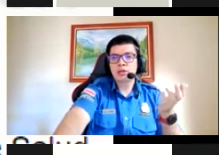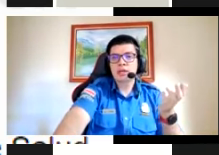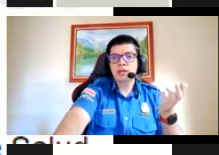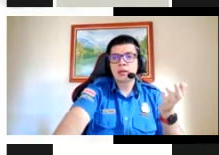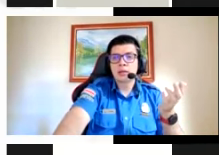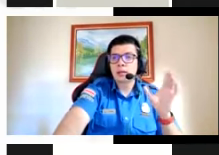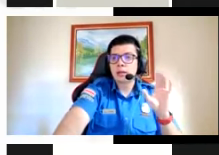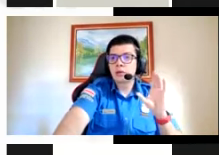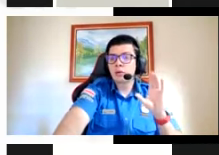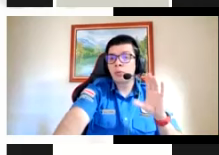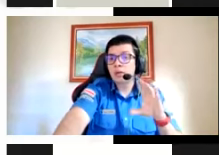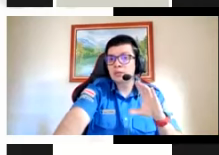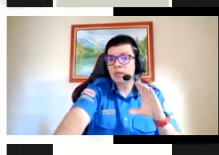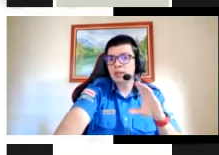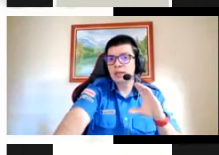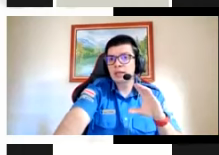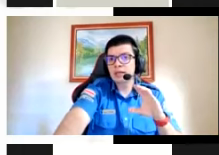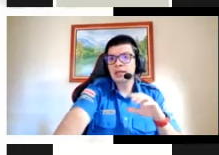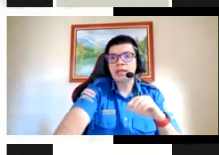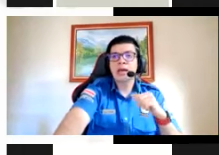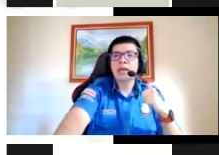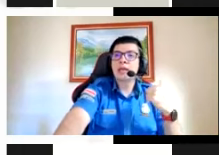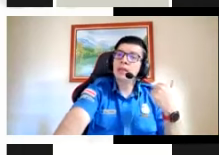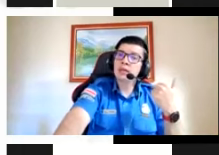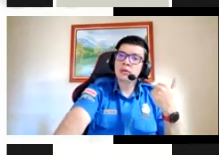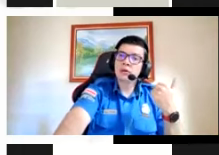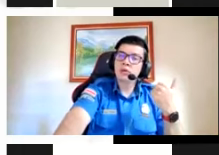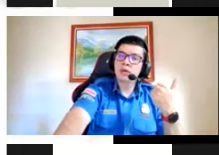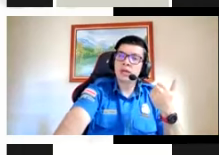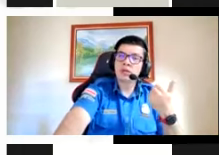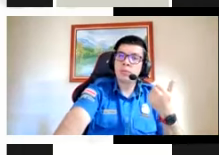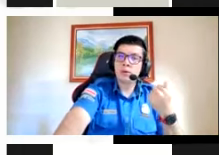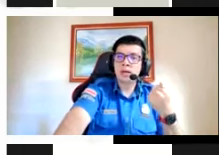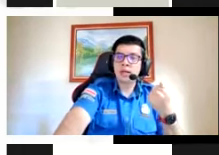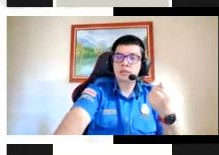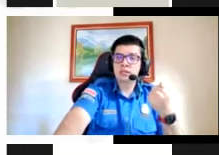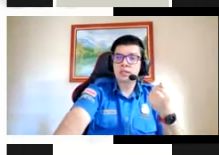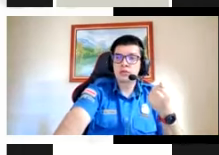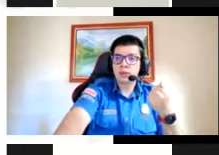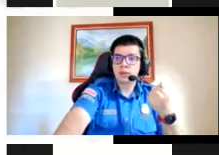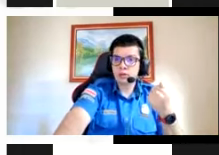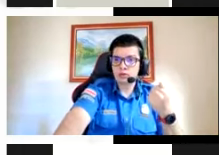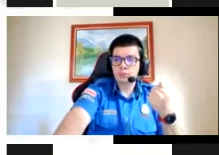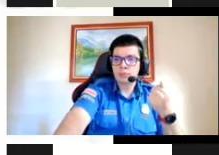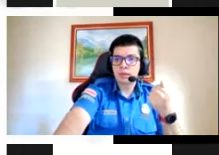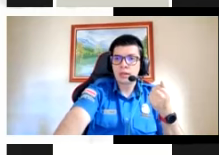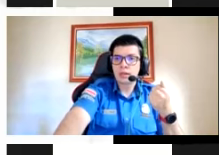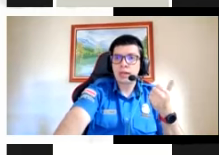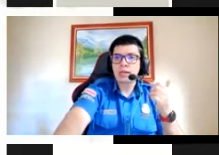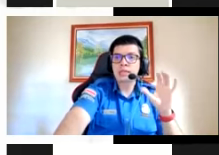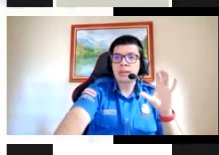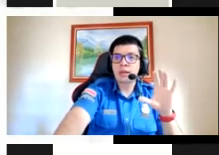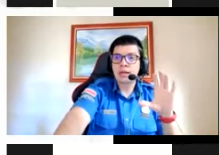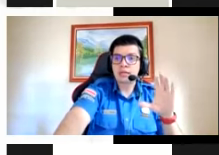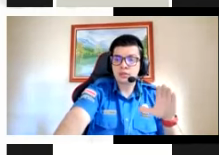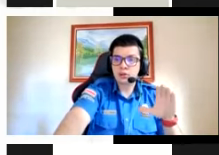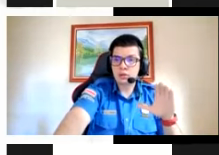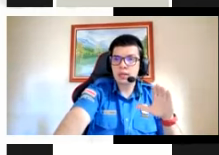Costa Rica, con buenas prácticas de ingeniería y lo requerido por la ley 8228, que es